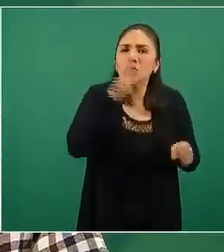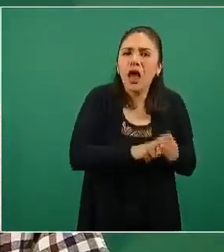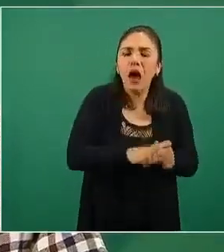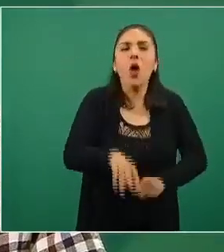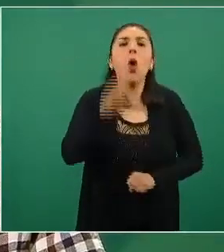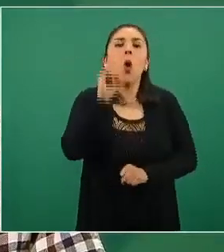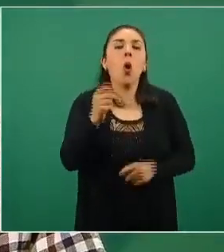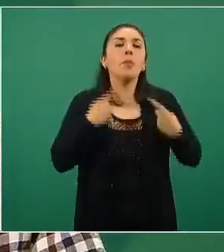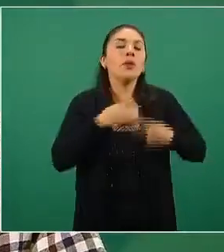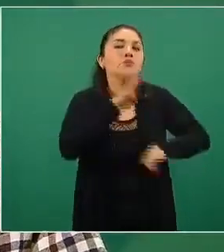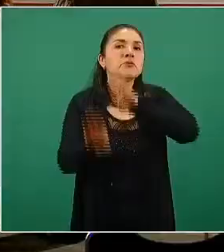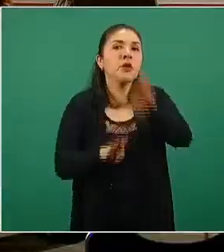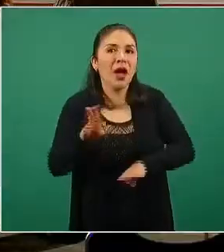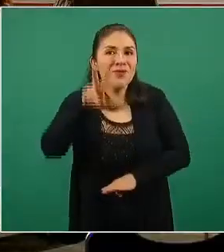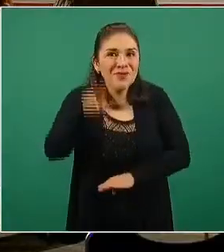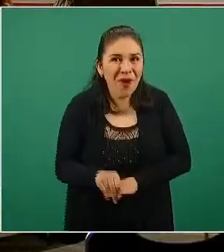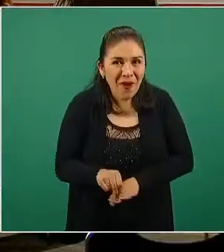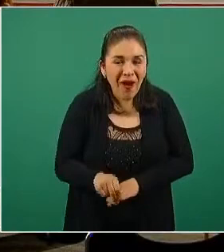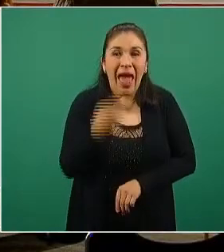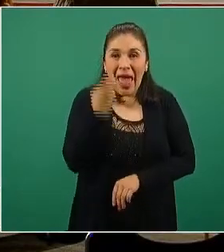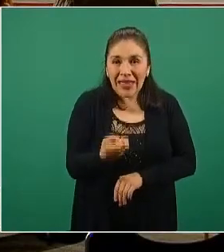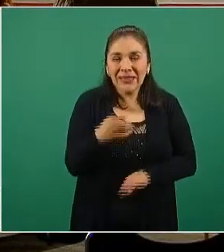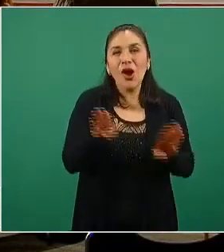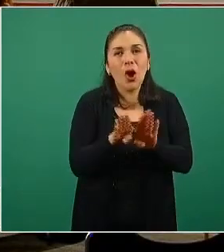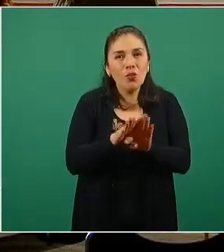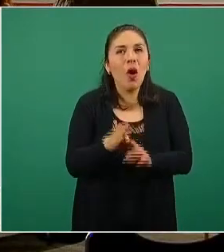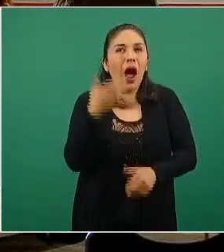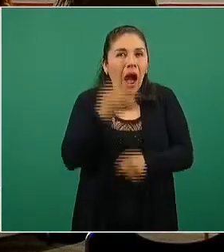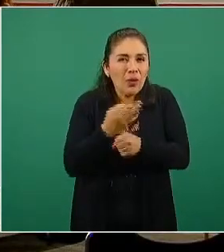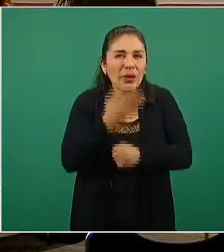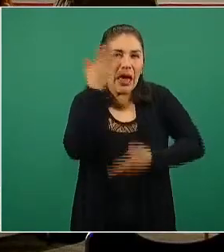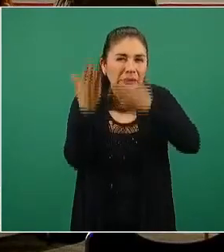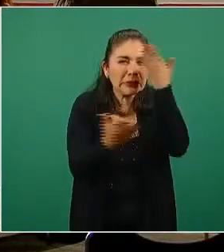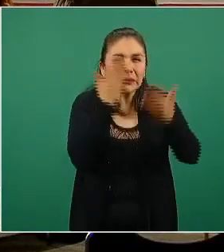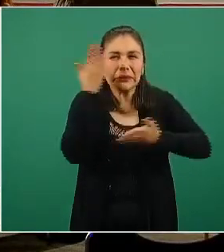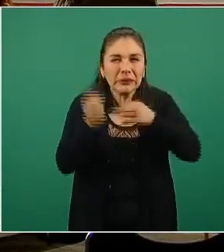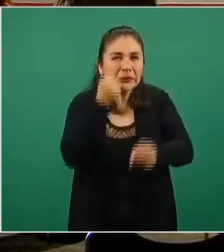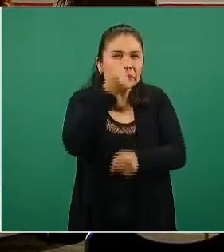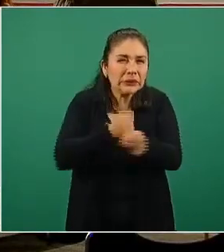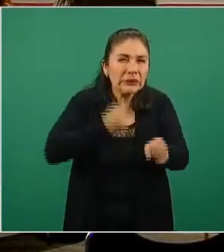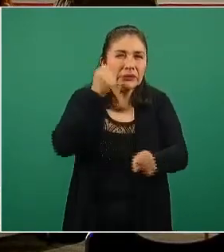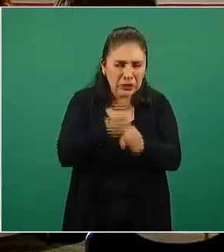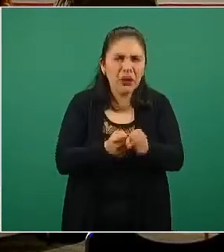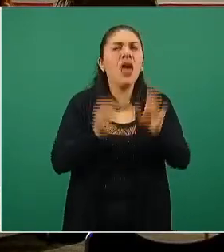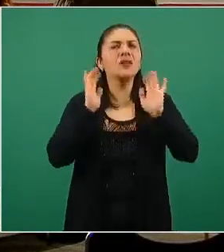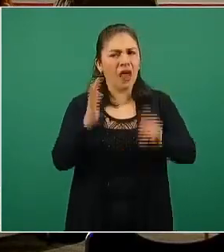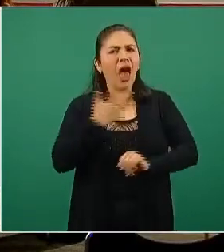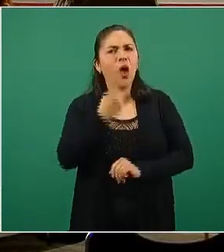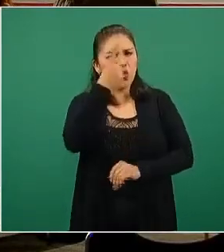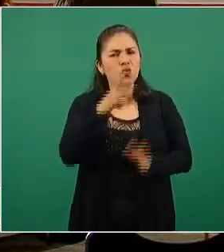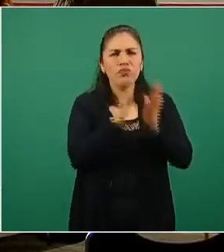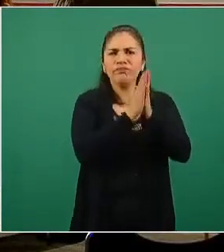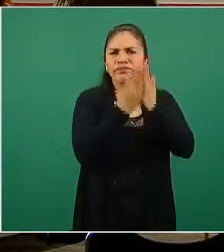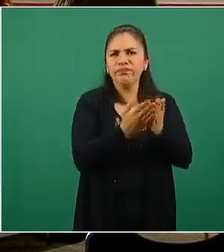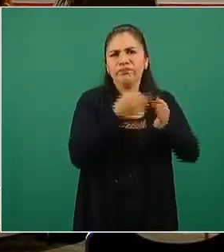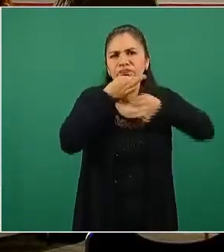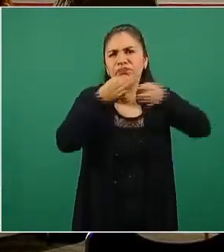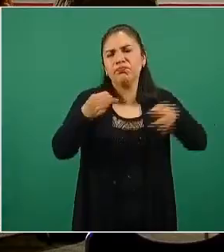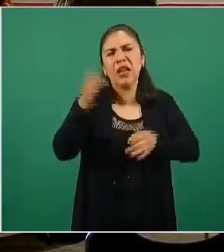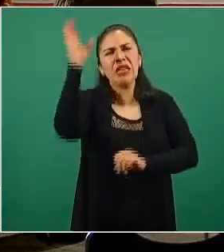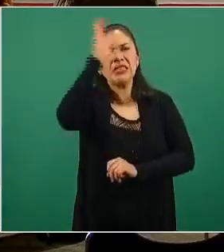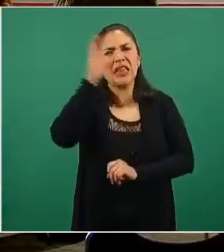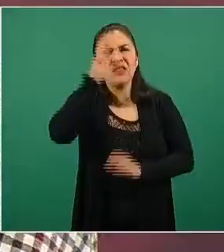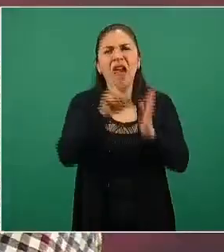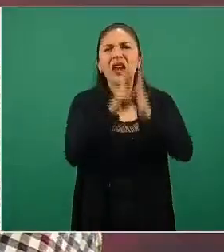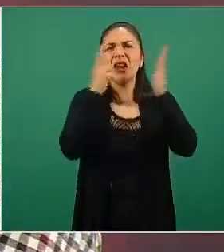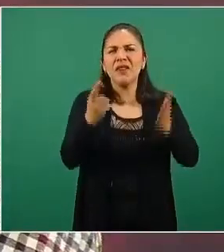la mortalidad. Entonces, ese es un poco el objetivo de estos estudios. Ya hay una publicación científica en la revista New